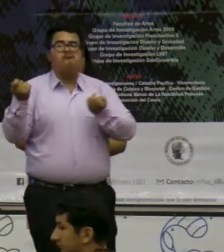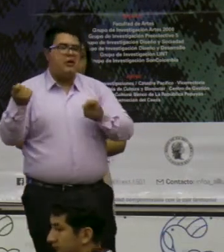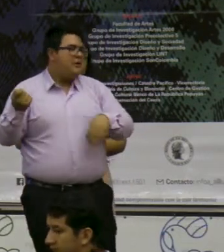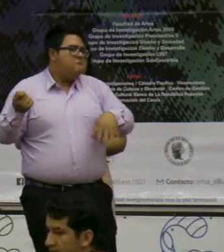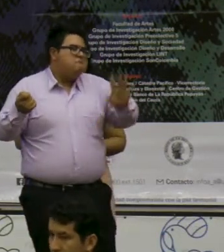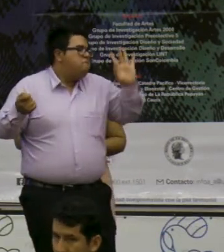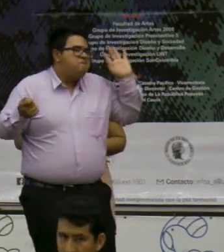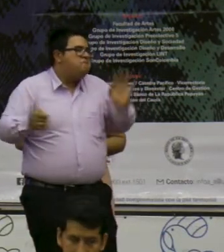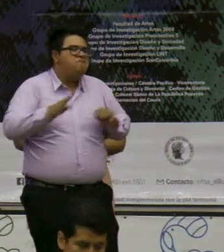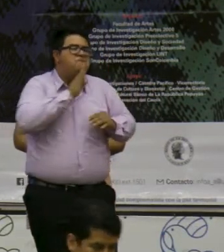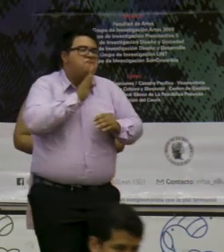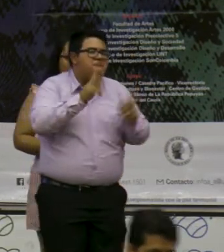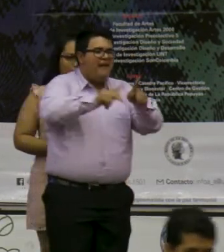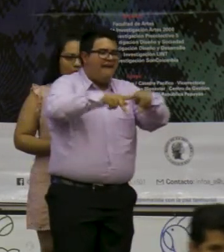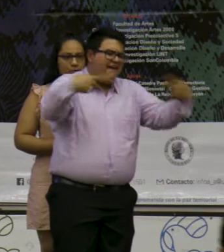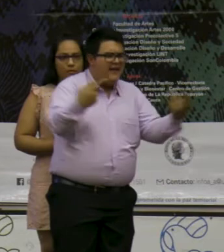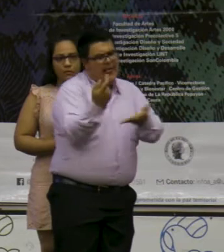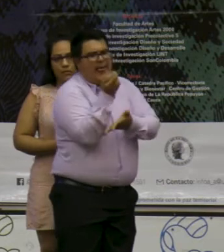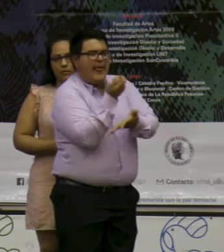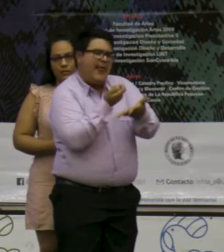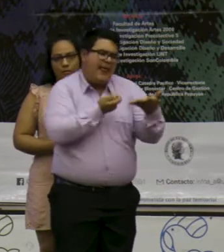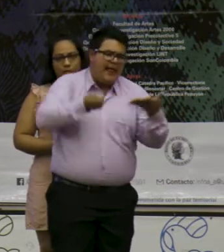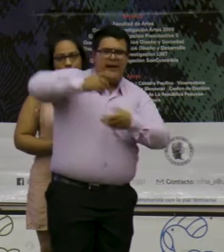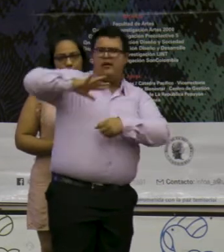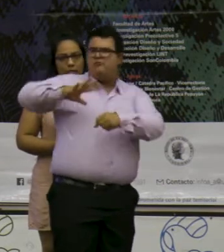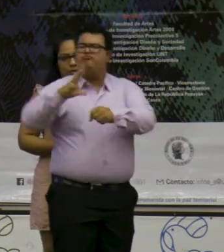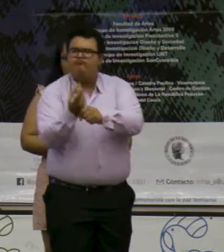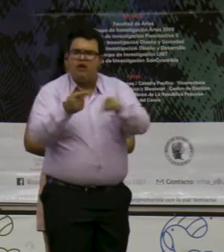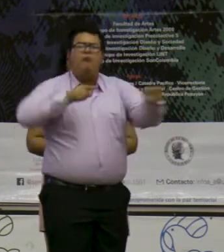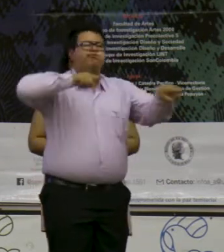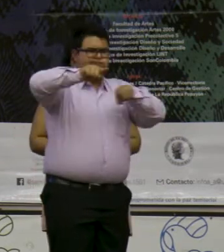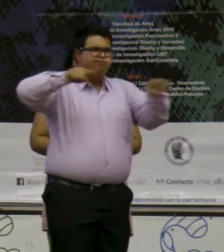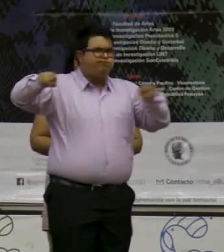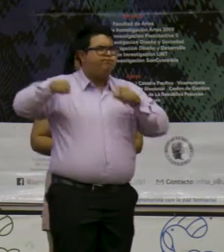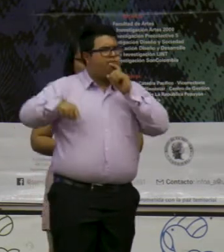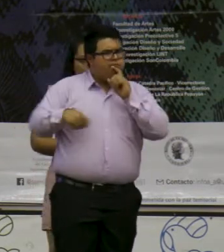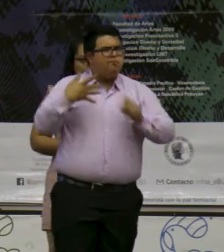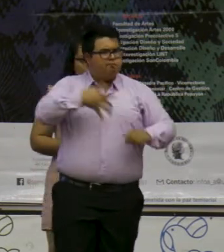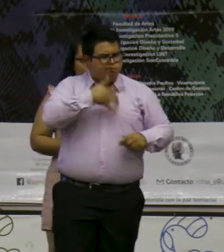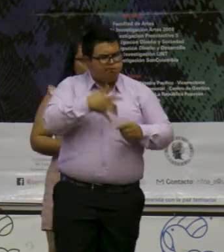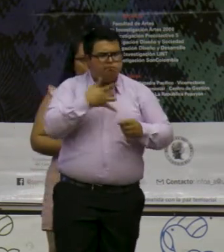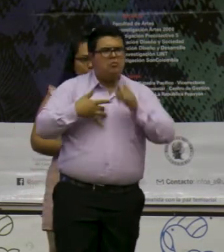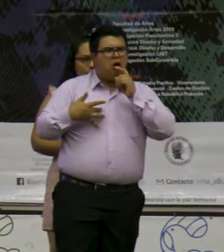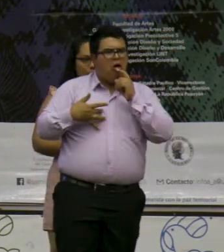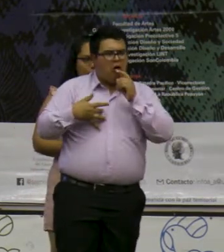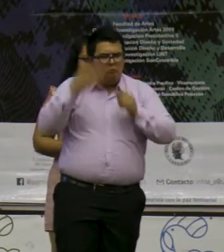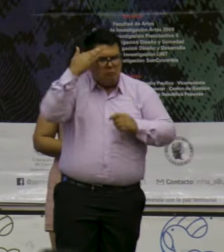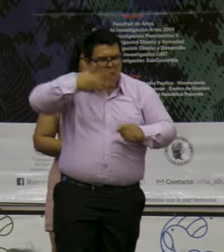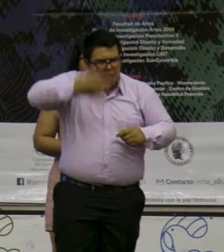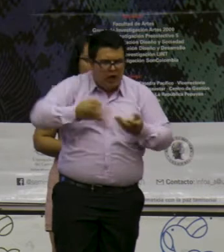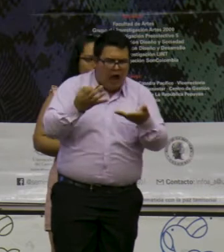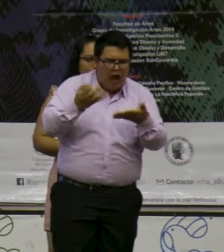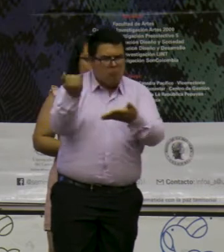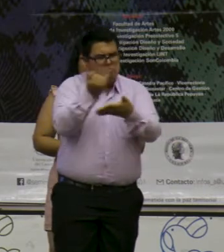Básicamente, editores, directores de arte, artistas, definían qué era un poco la que se le comisionaba a las imágenes